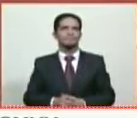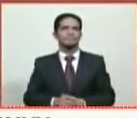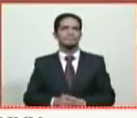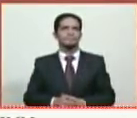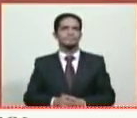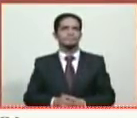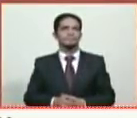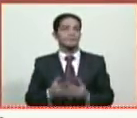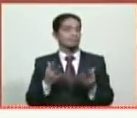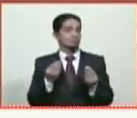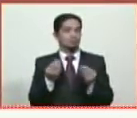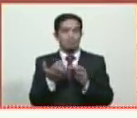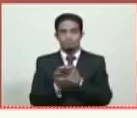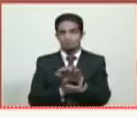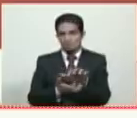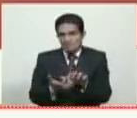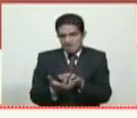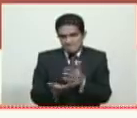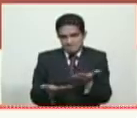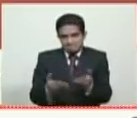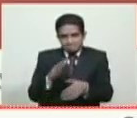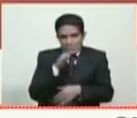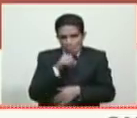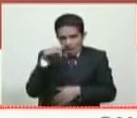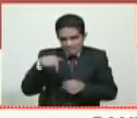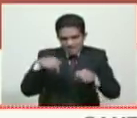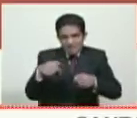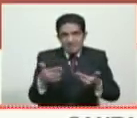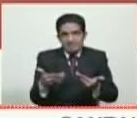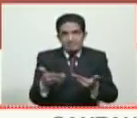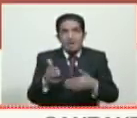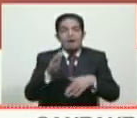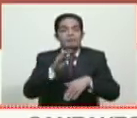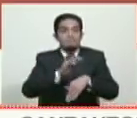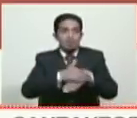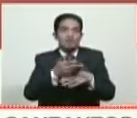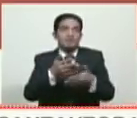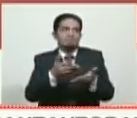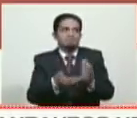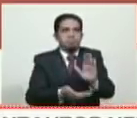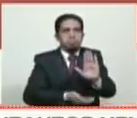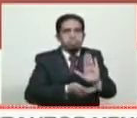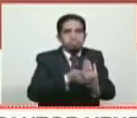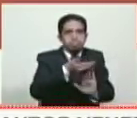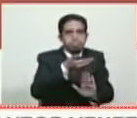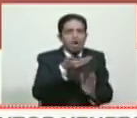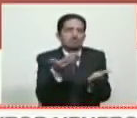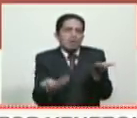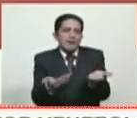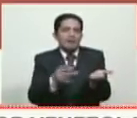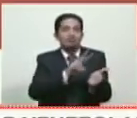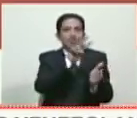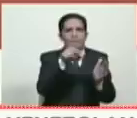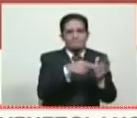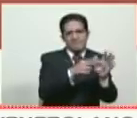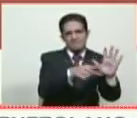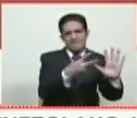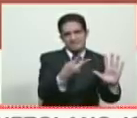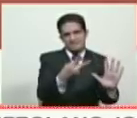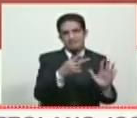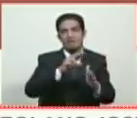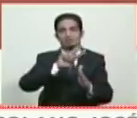Mucha crisis humanitaria no habrá para que se haya dado un incremento respecto al año 2017 y para que tengamos esas cifras